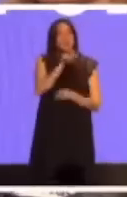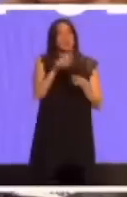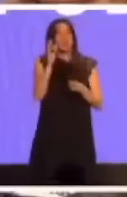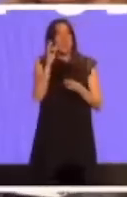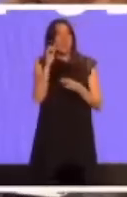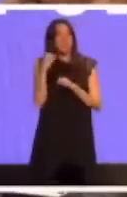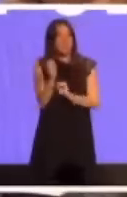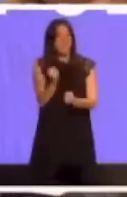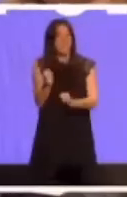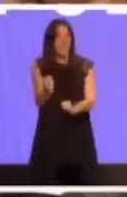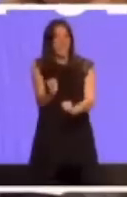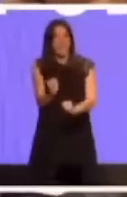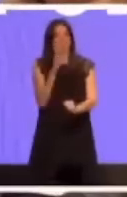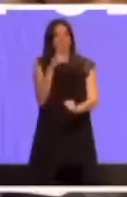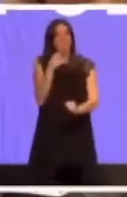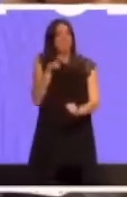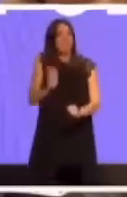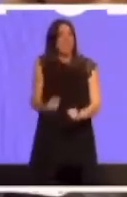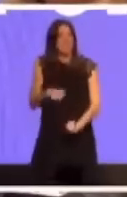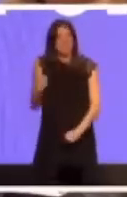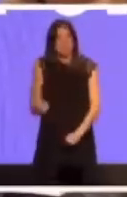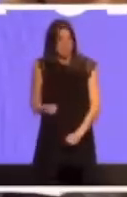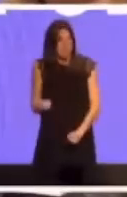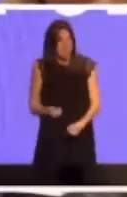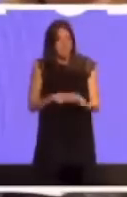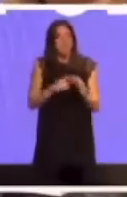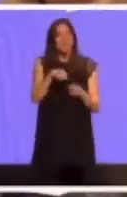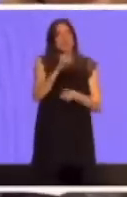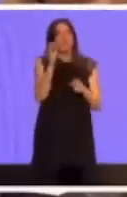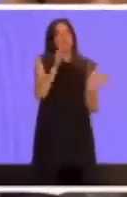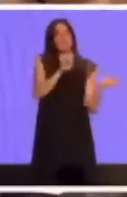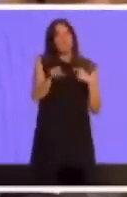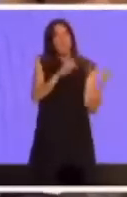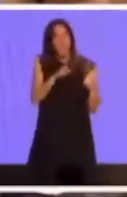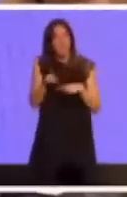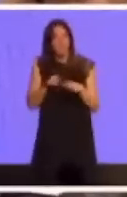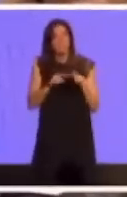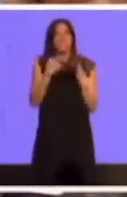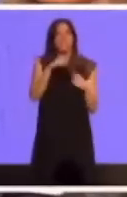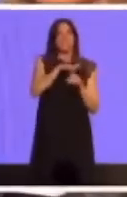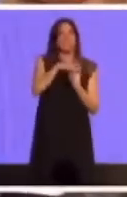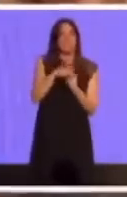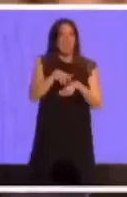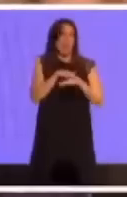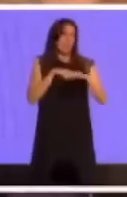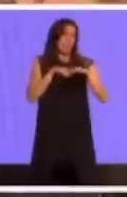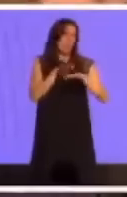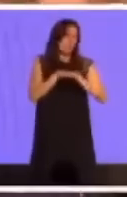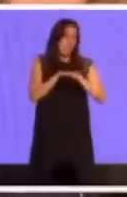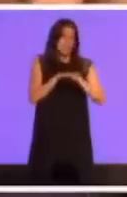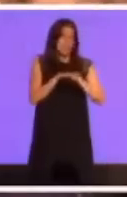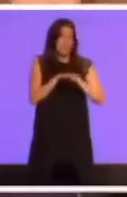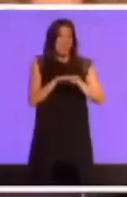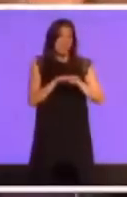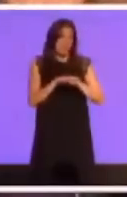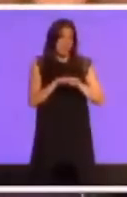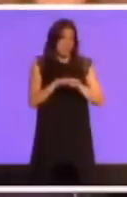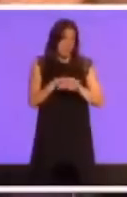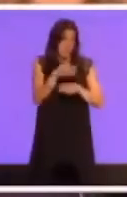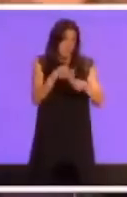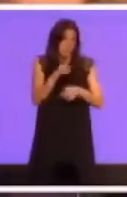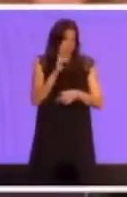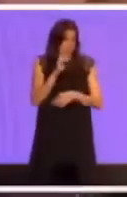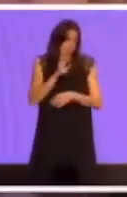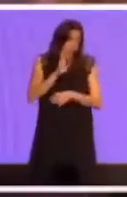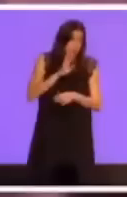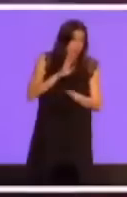escaleras por una de salario de las migradas de las que están en situación administrativa y regular de las que han perdido años de